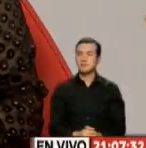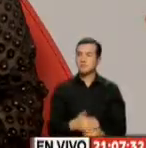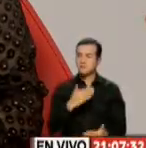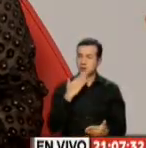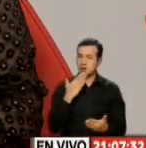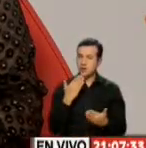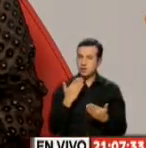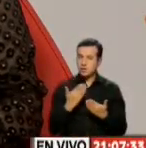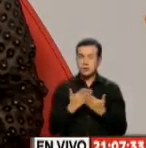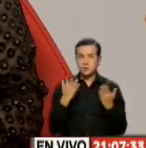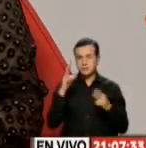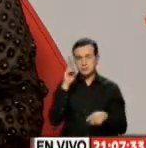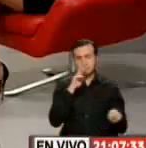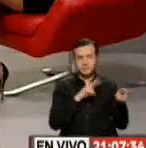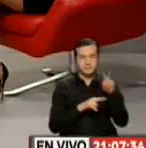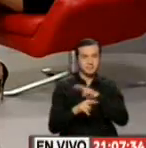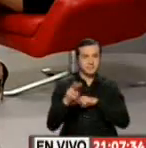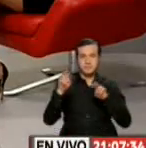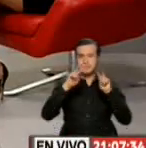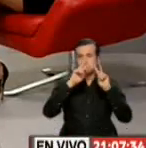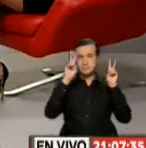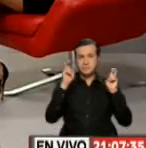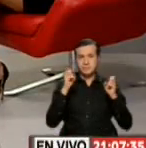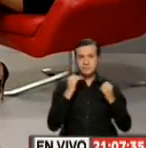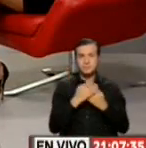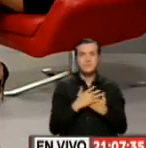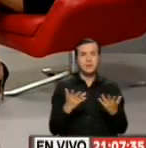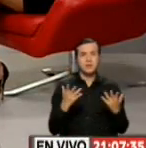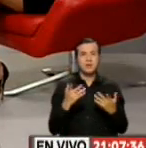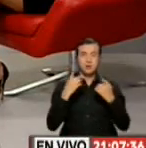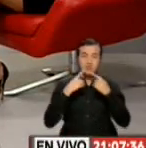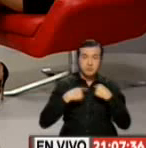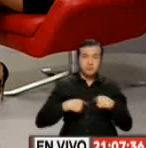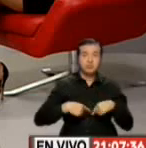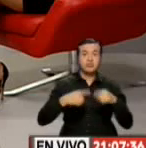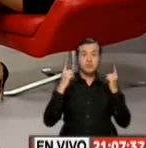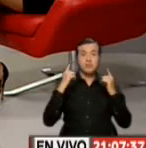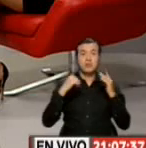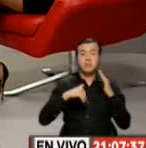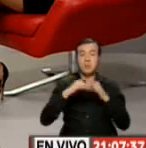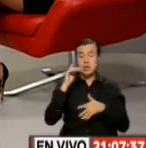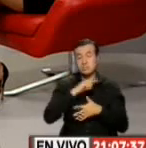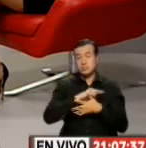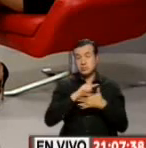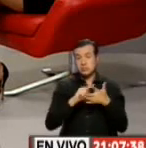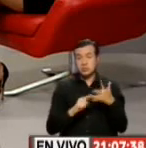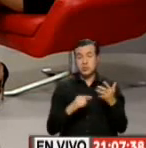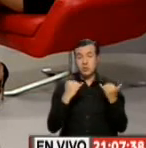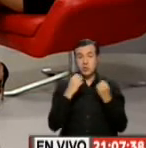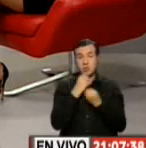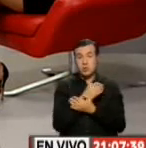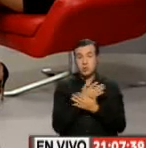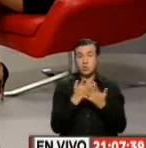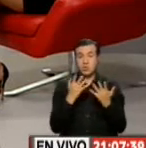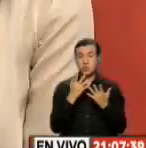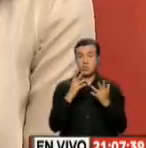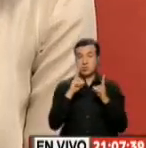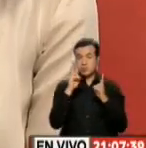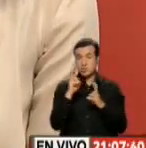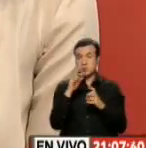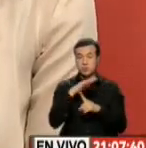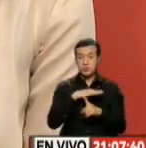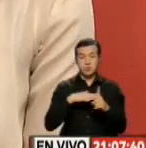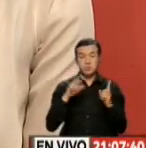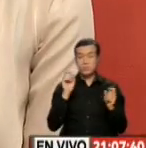acá. Pues para analizar este tema y este anuncio, además son varios anuncios los que se hicieron el día de hoy en el marco de esta